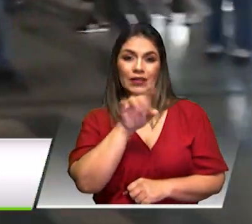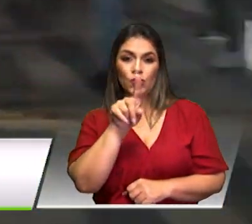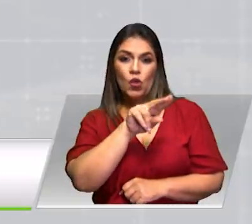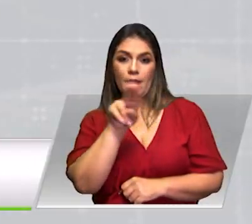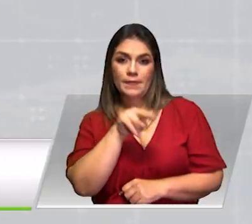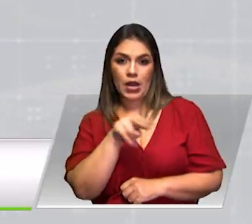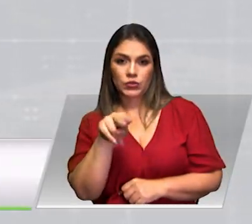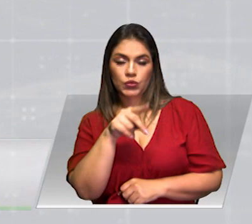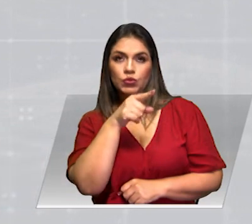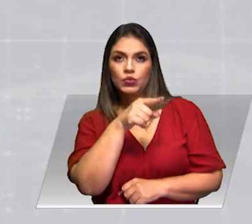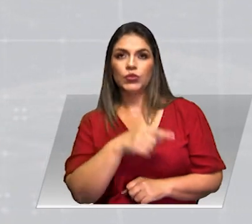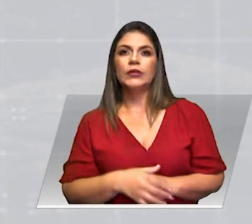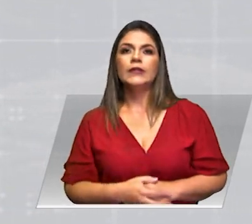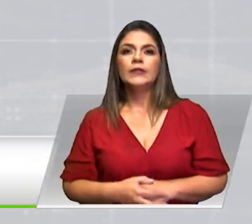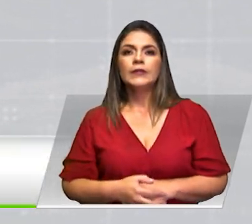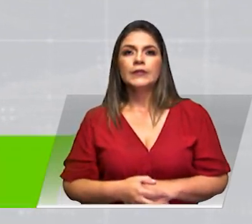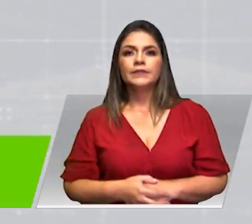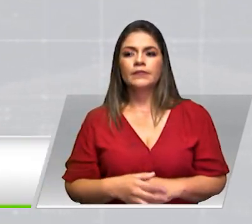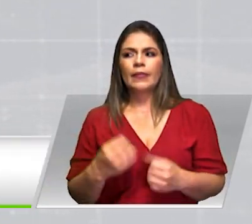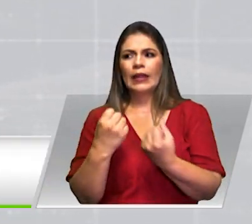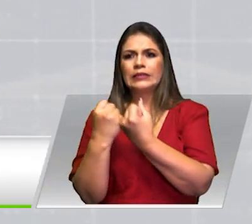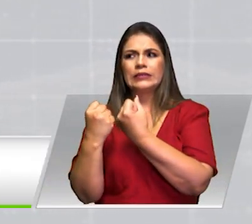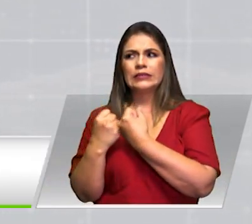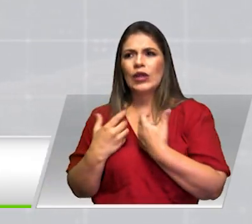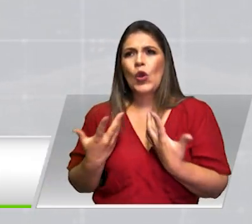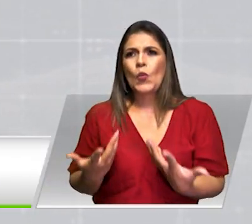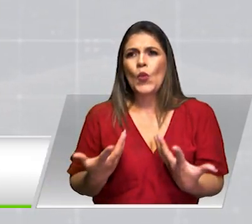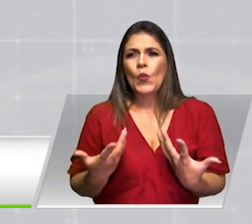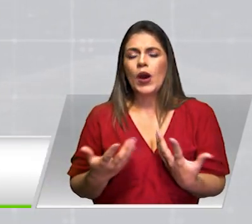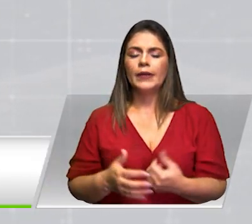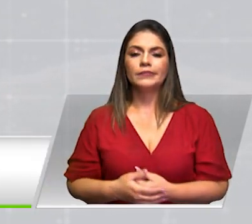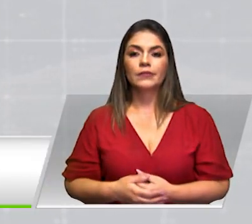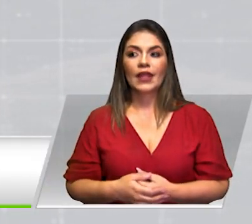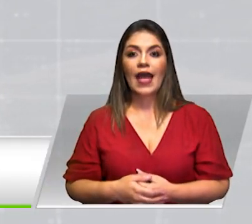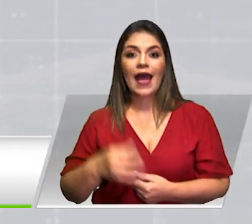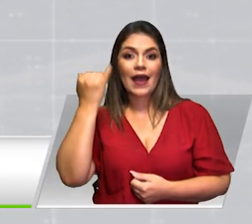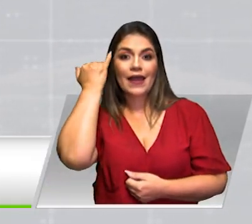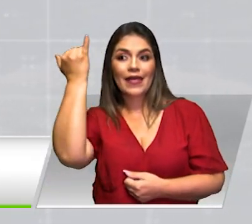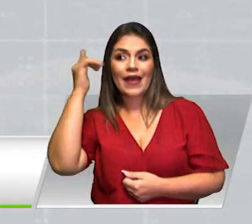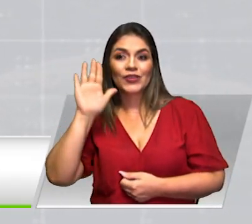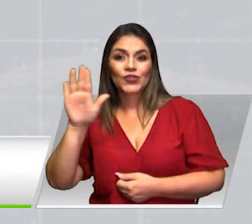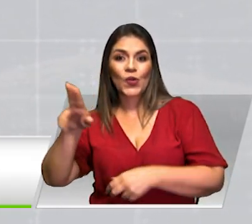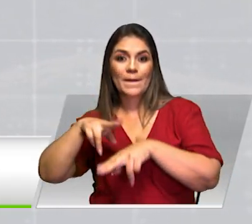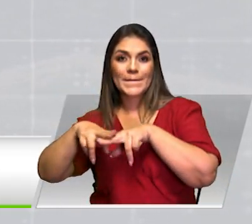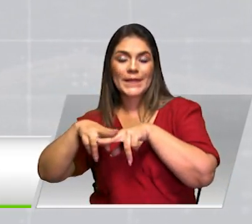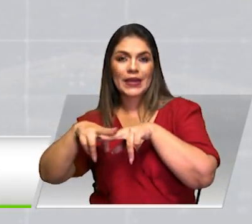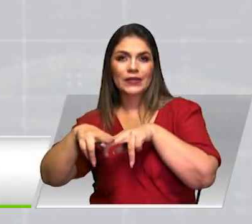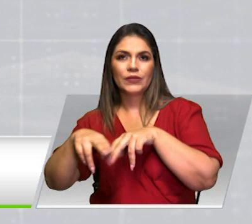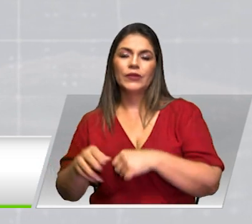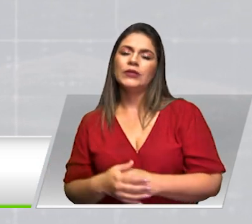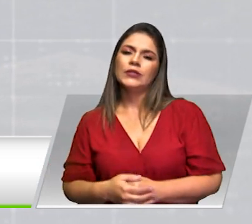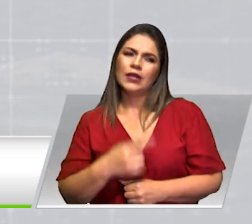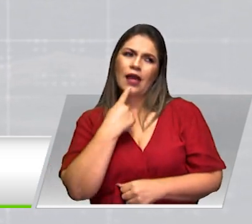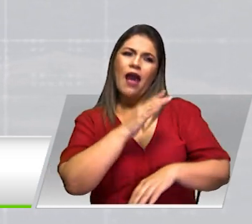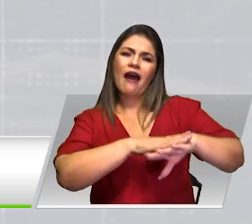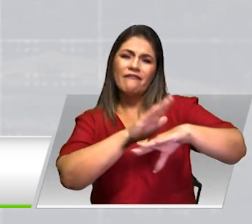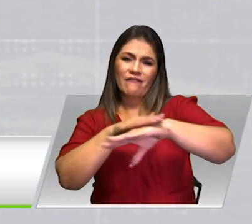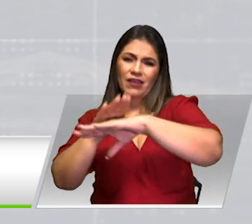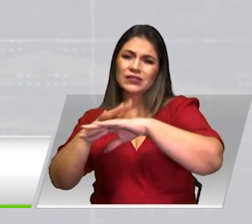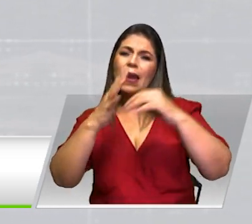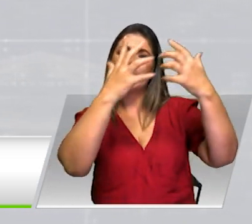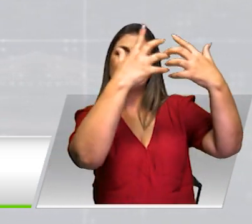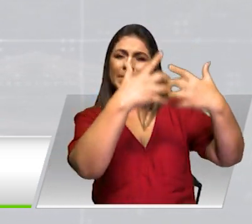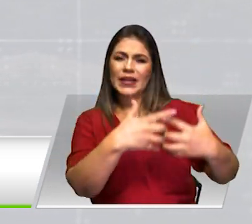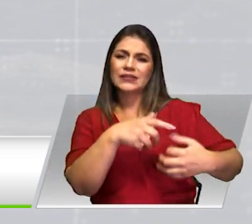y para evitar que continúen las aglomeraciones en este pico de pandemia se hace un llamado a los empresarios para escalonar